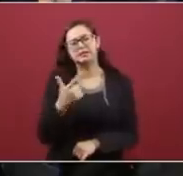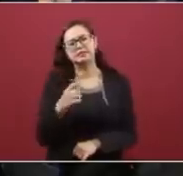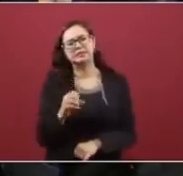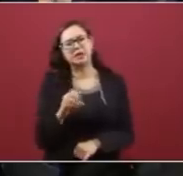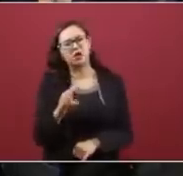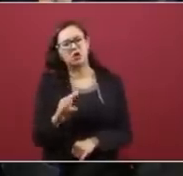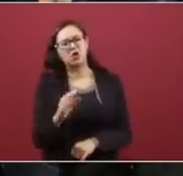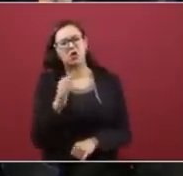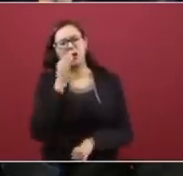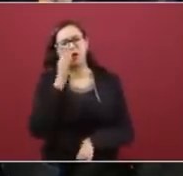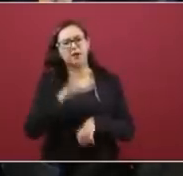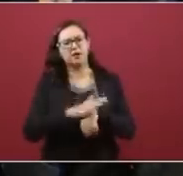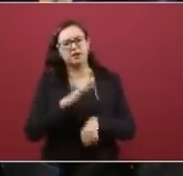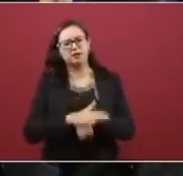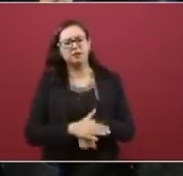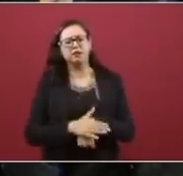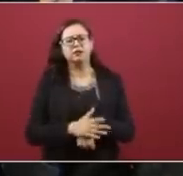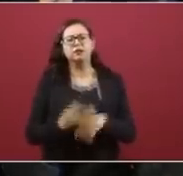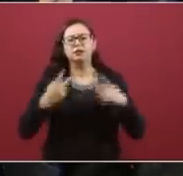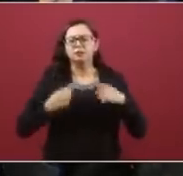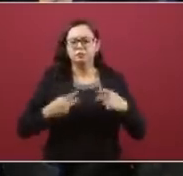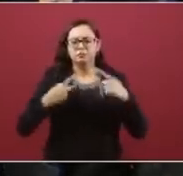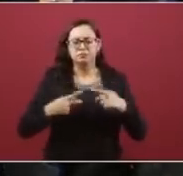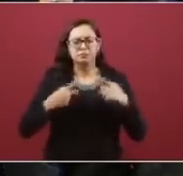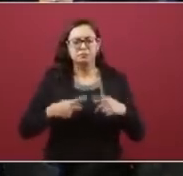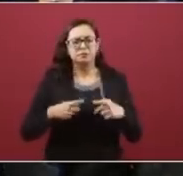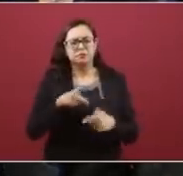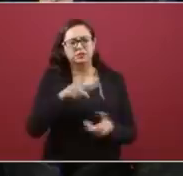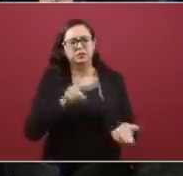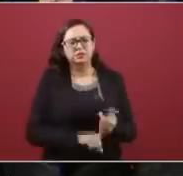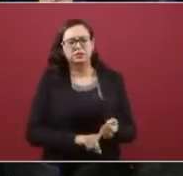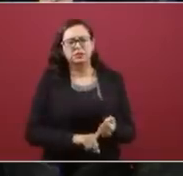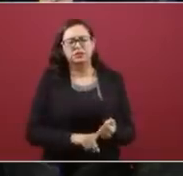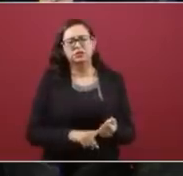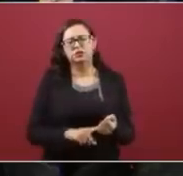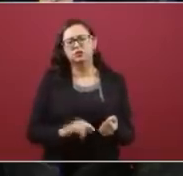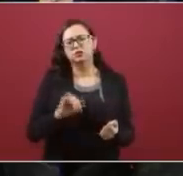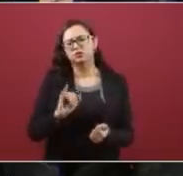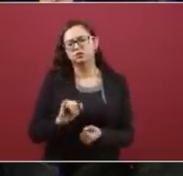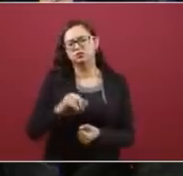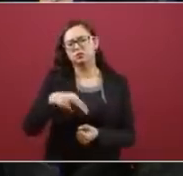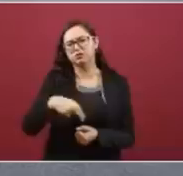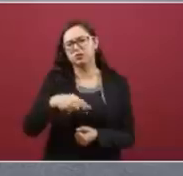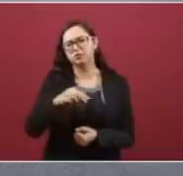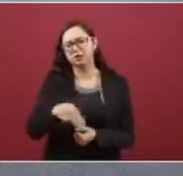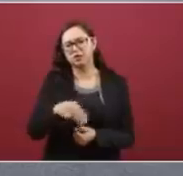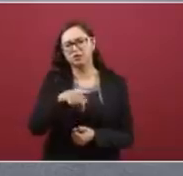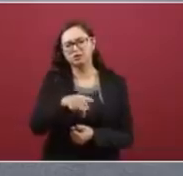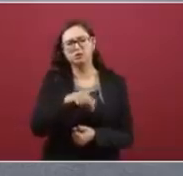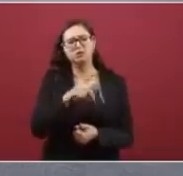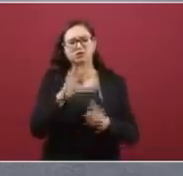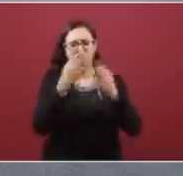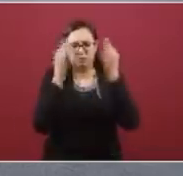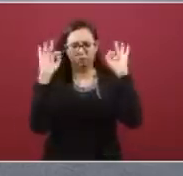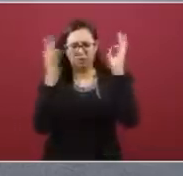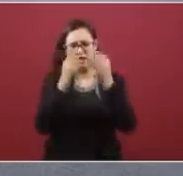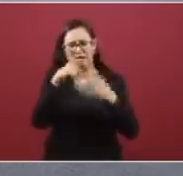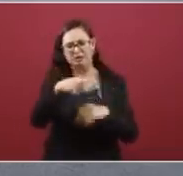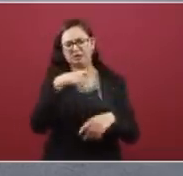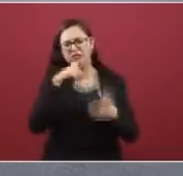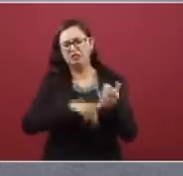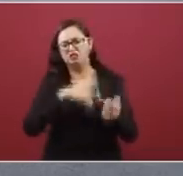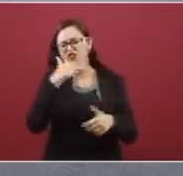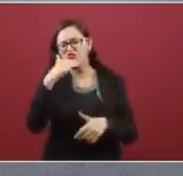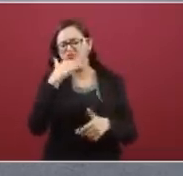que se despediría a gran parte del personal del Instituto Nacional de Migración por caer en actos de corrupción. Eh,